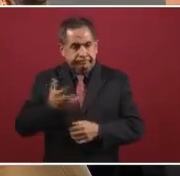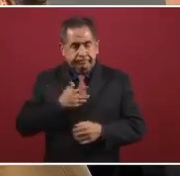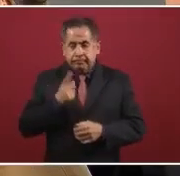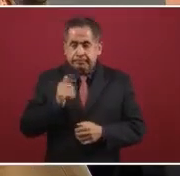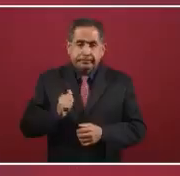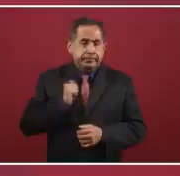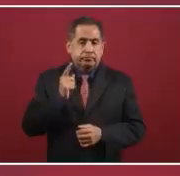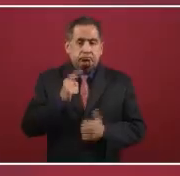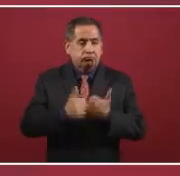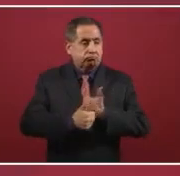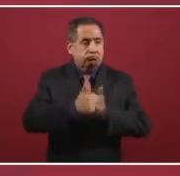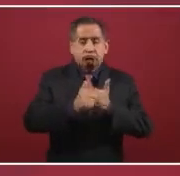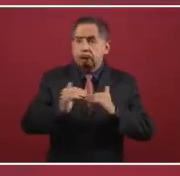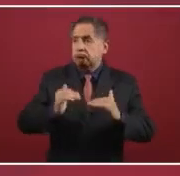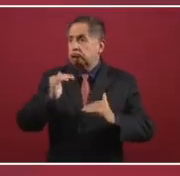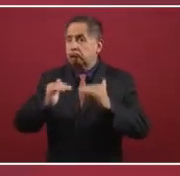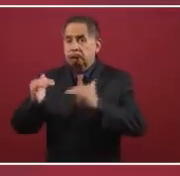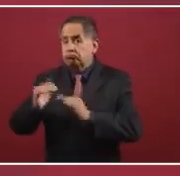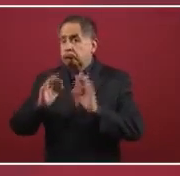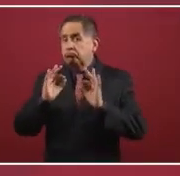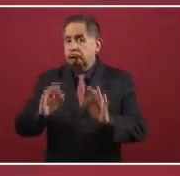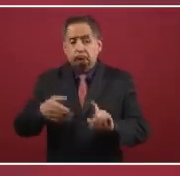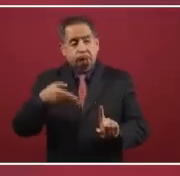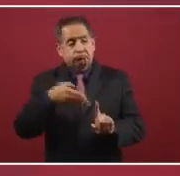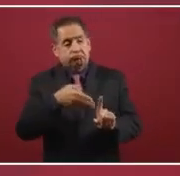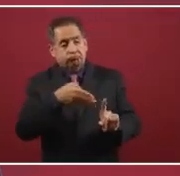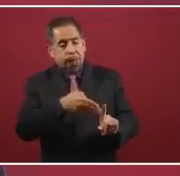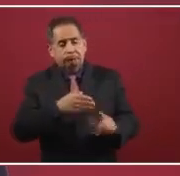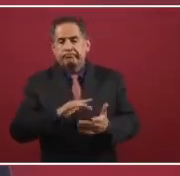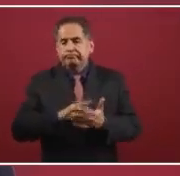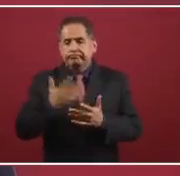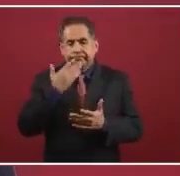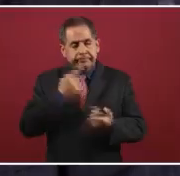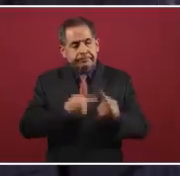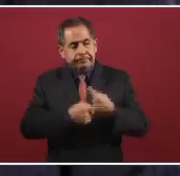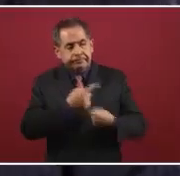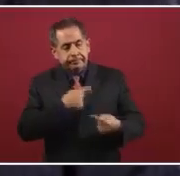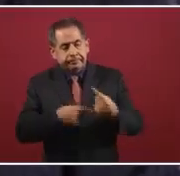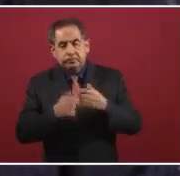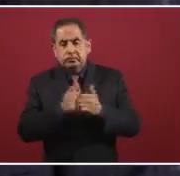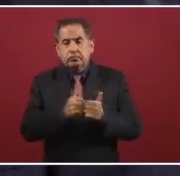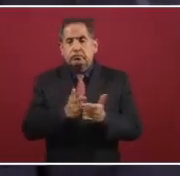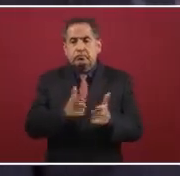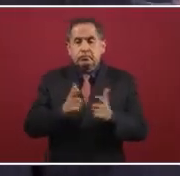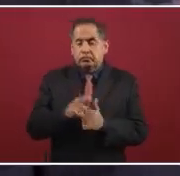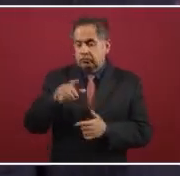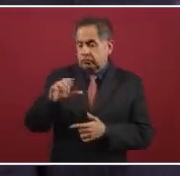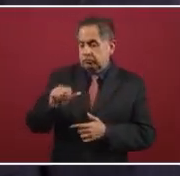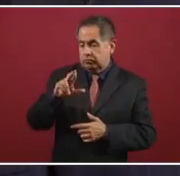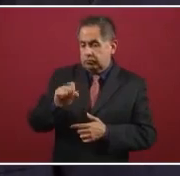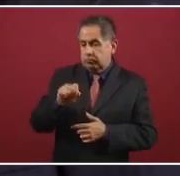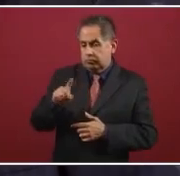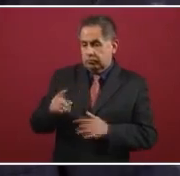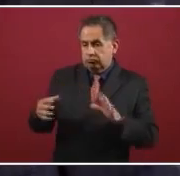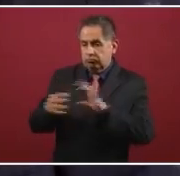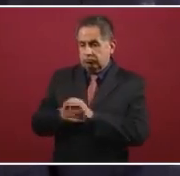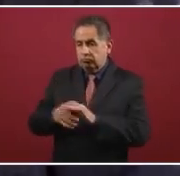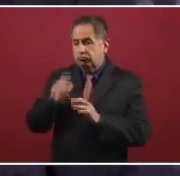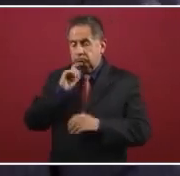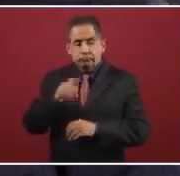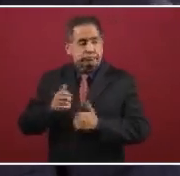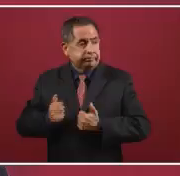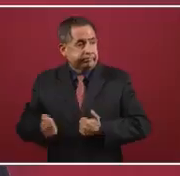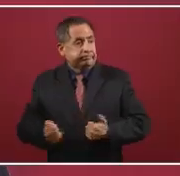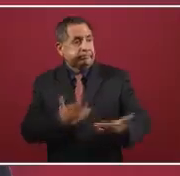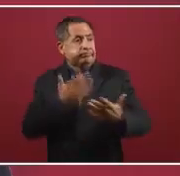ventaja competitiva muy importante gracias a la negociación que se hizo con Grupo Carso, donde el transportar